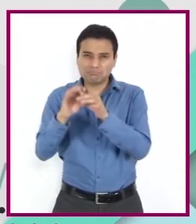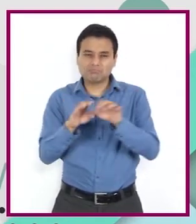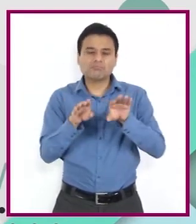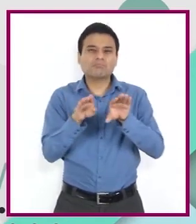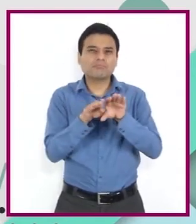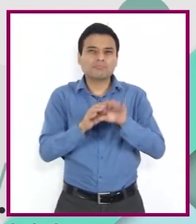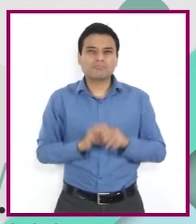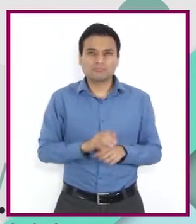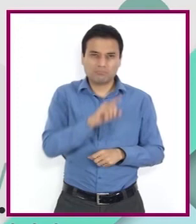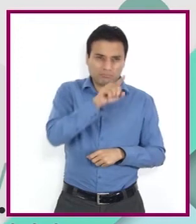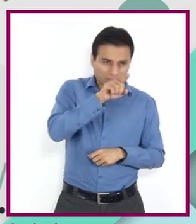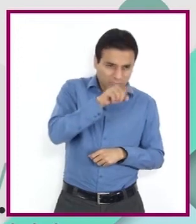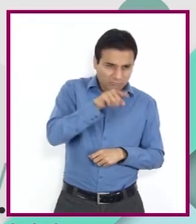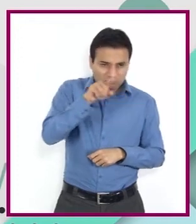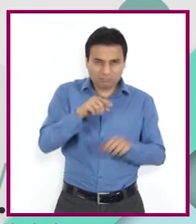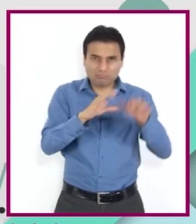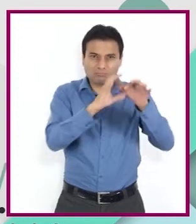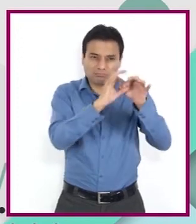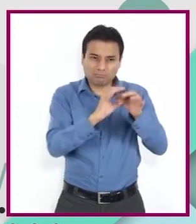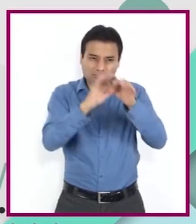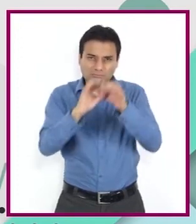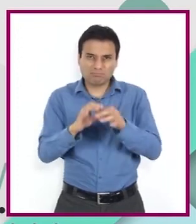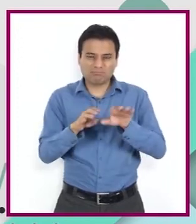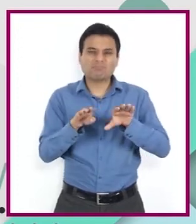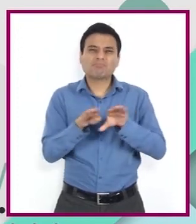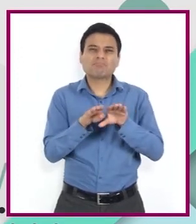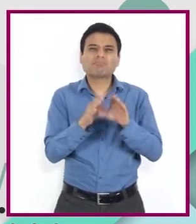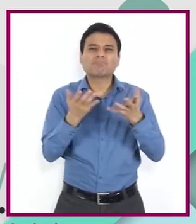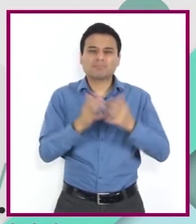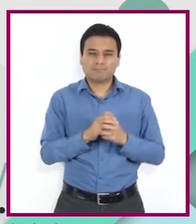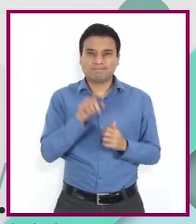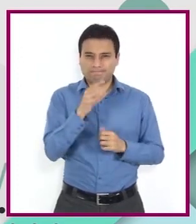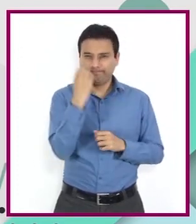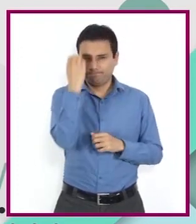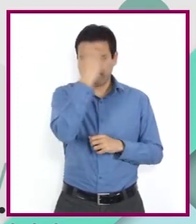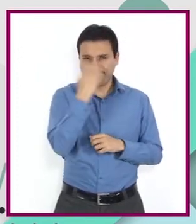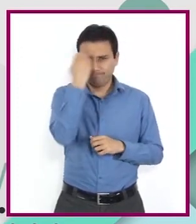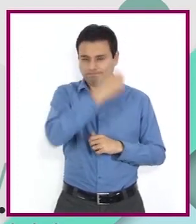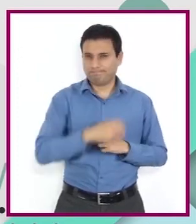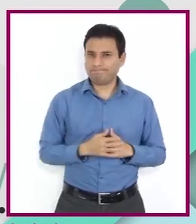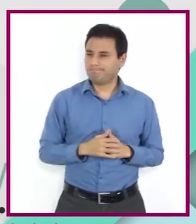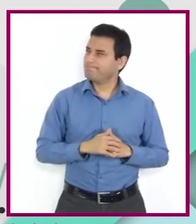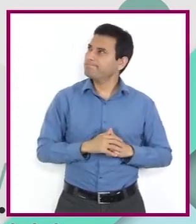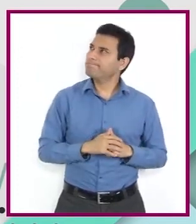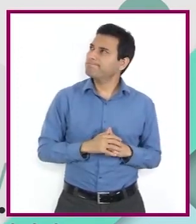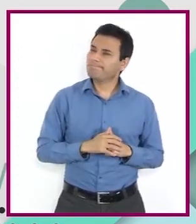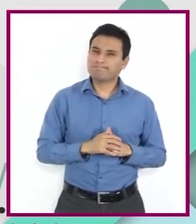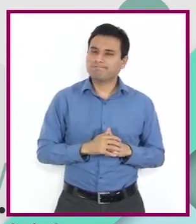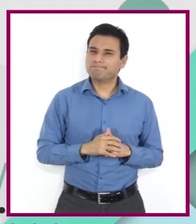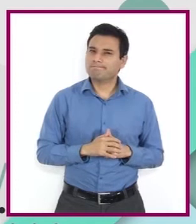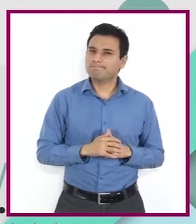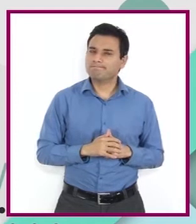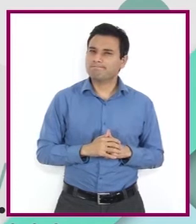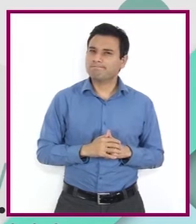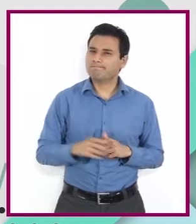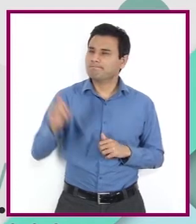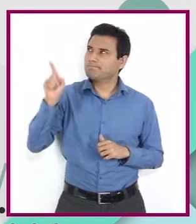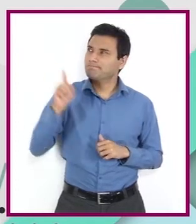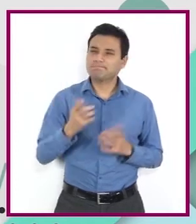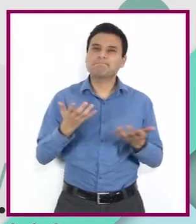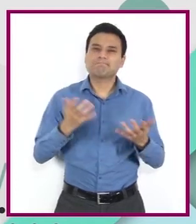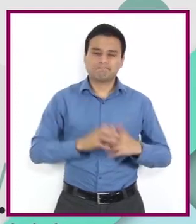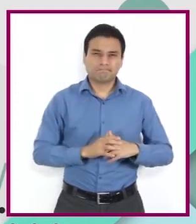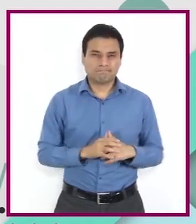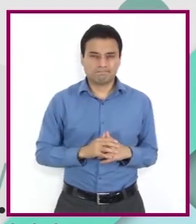Reflexionen sobre si la manera en que están relacionados los datos de la magnitud A es la misma forma en que están relacionados los datos de